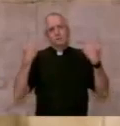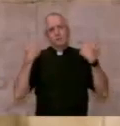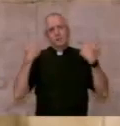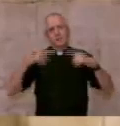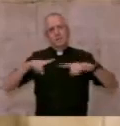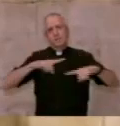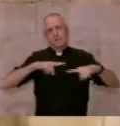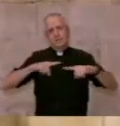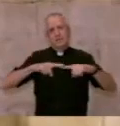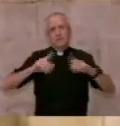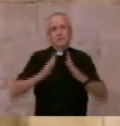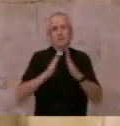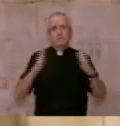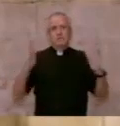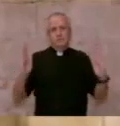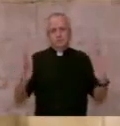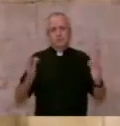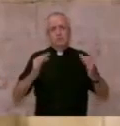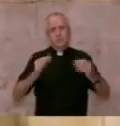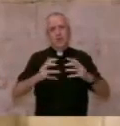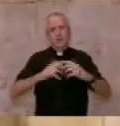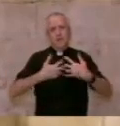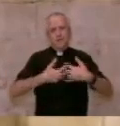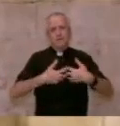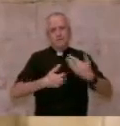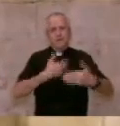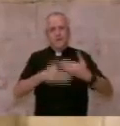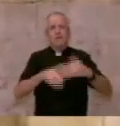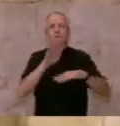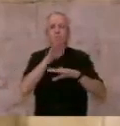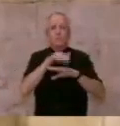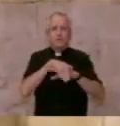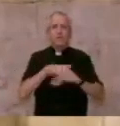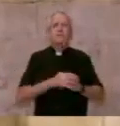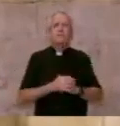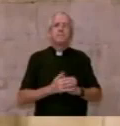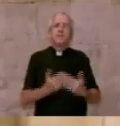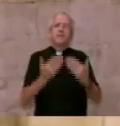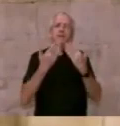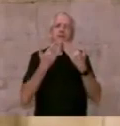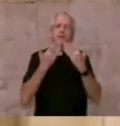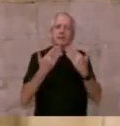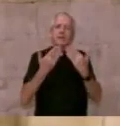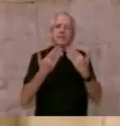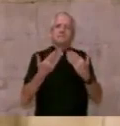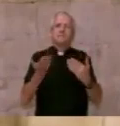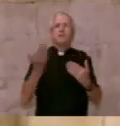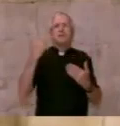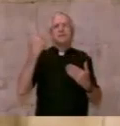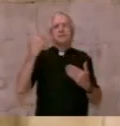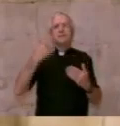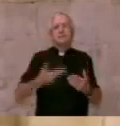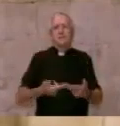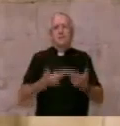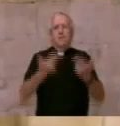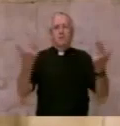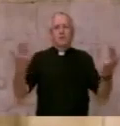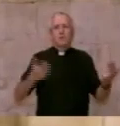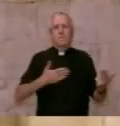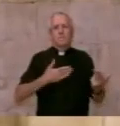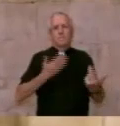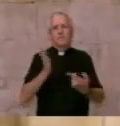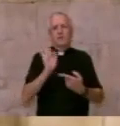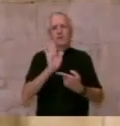diócesis con diligencia, eficacia y humildad. Gracias porque desde que se hizo público mi